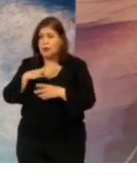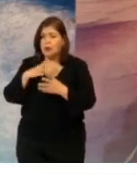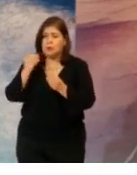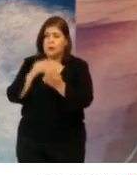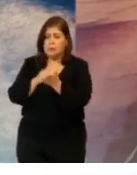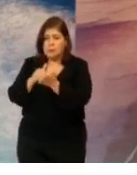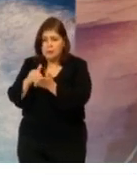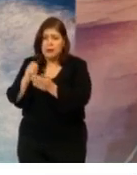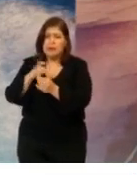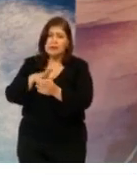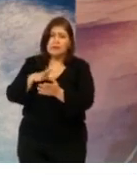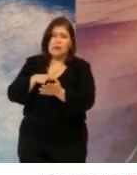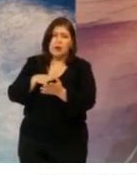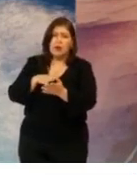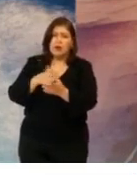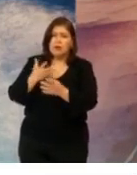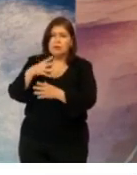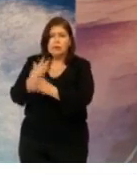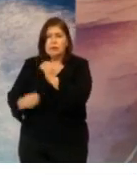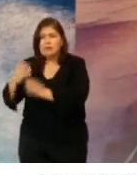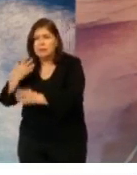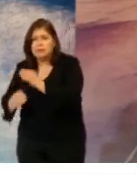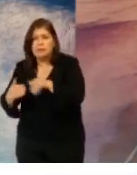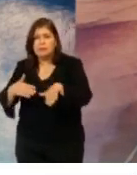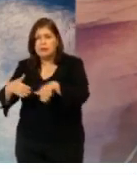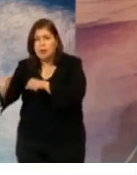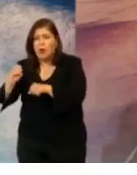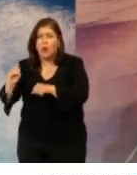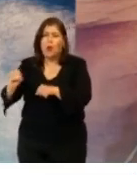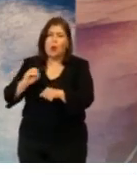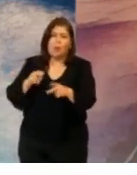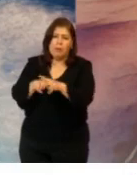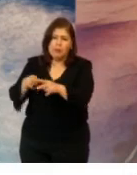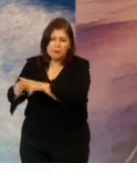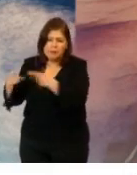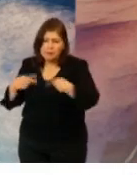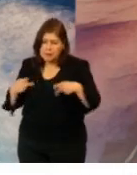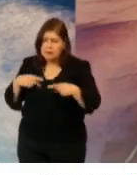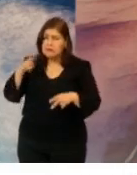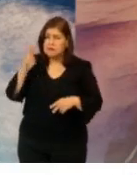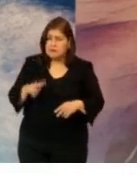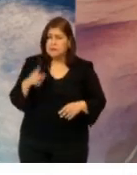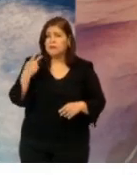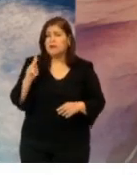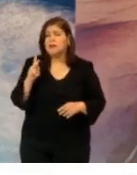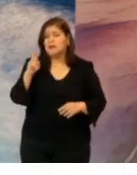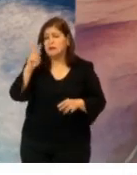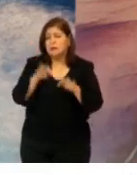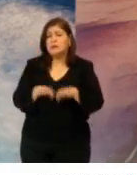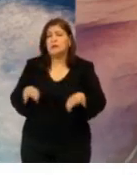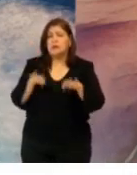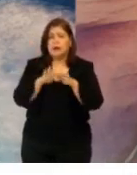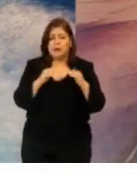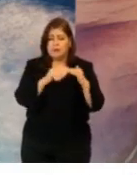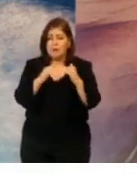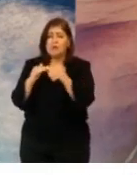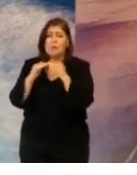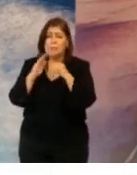millones los desplazados. Y, sin embargo, yo digo que una de las democracias más fuertes es la